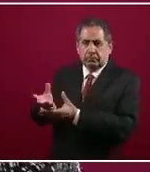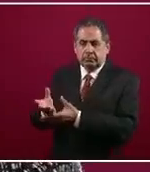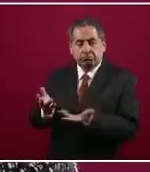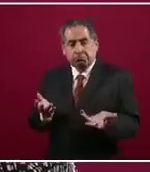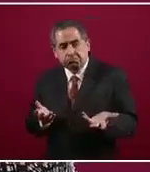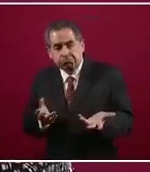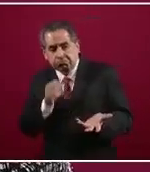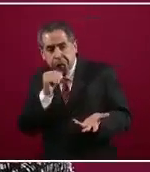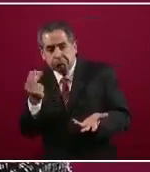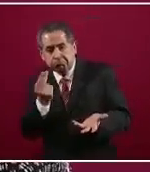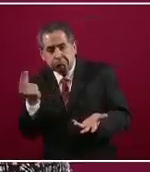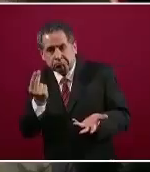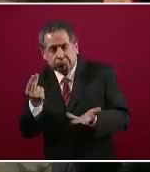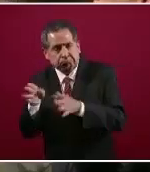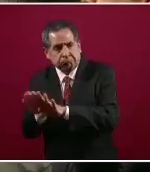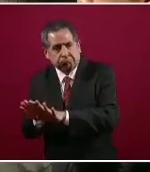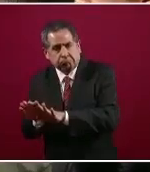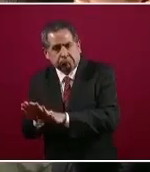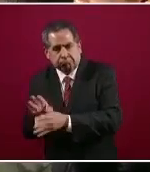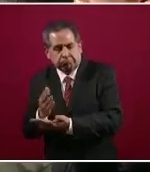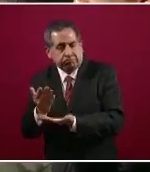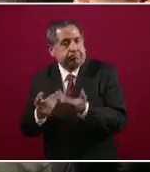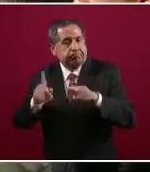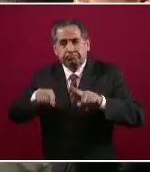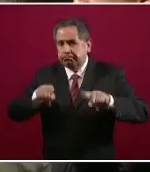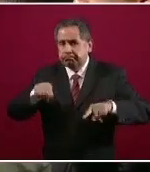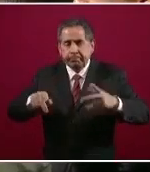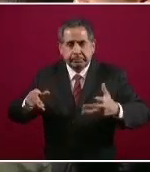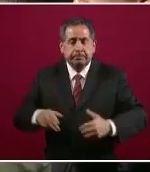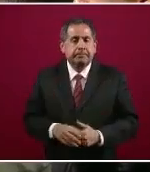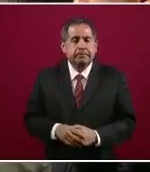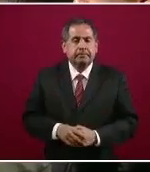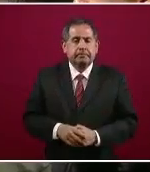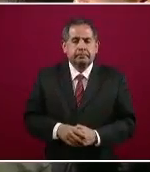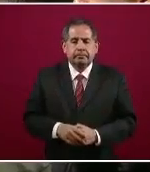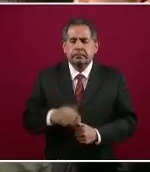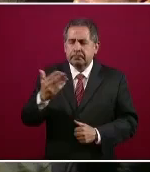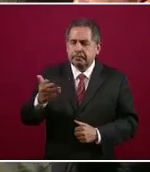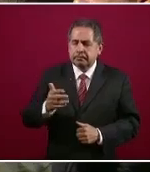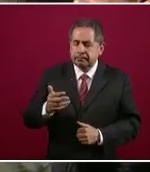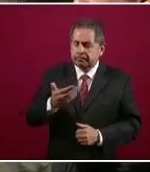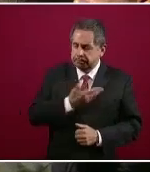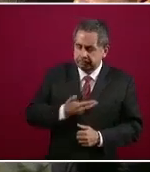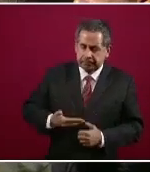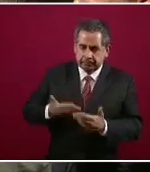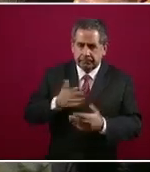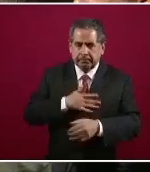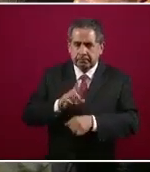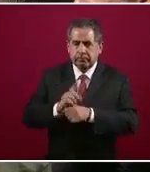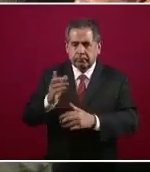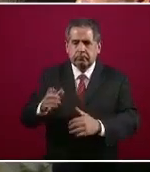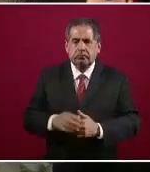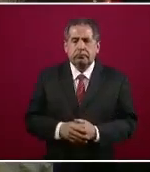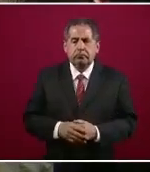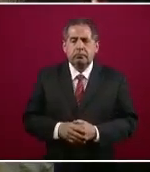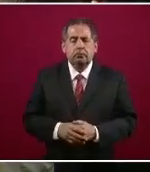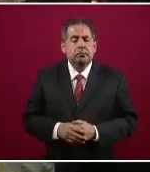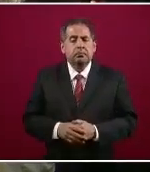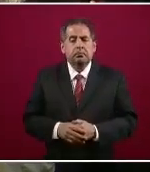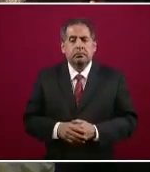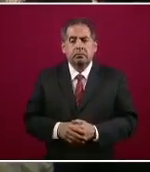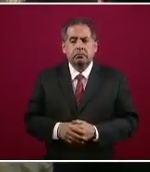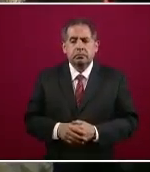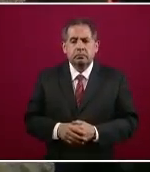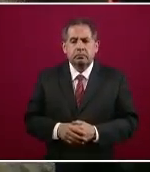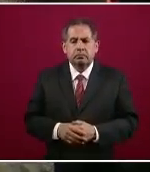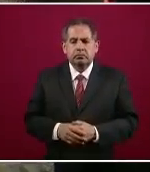semana si no se requiere. Ok, gracias. Y, presidente, aprovechando buenos días, preguntarle… A ver, nada